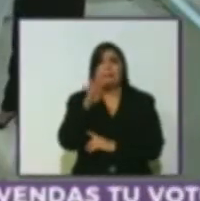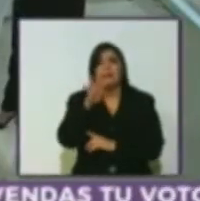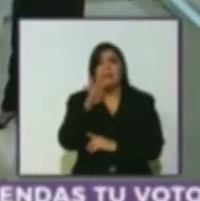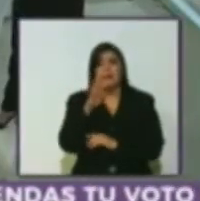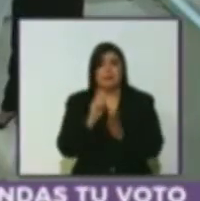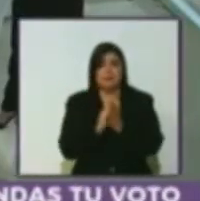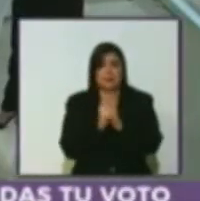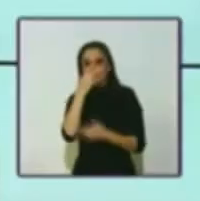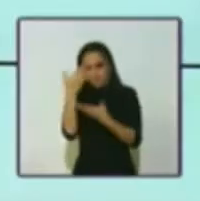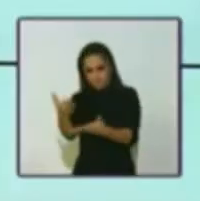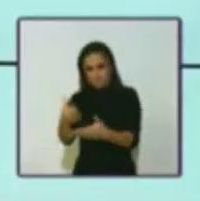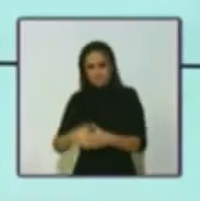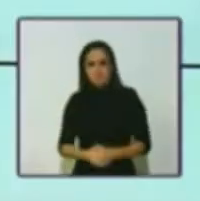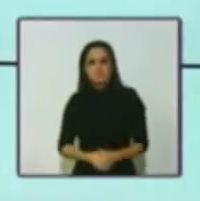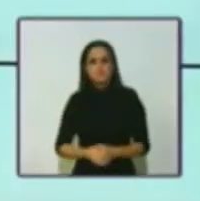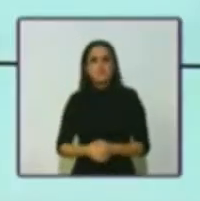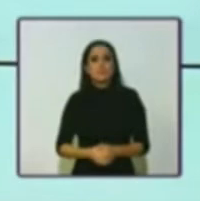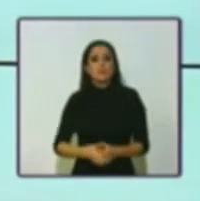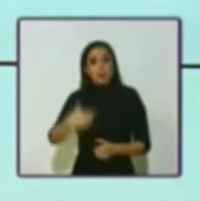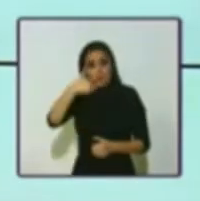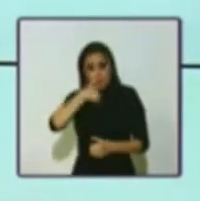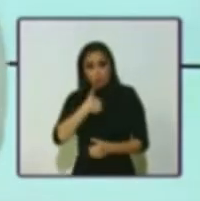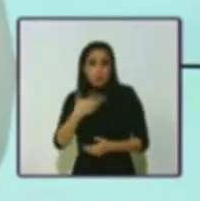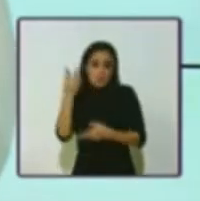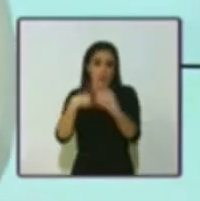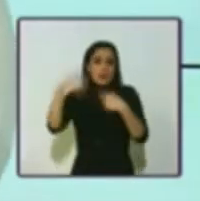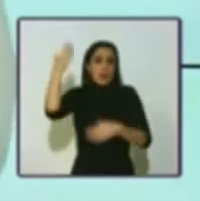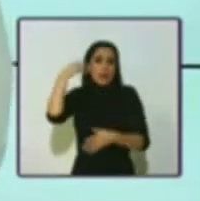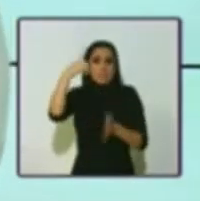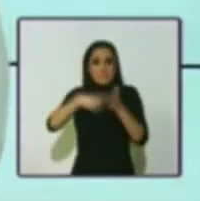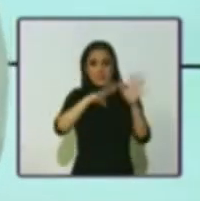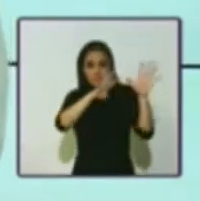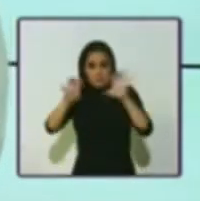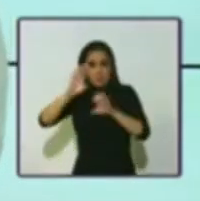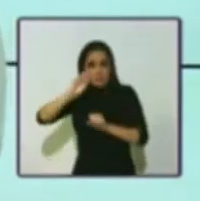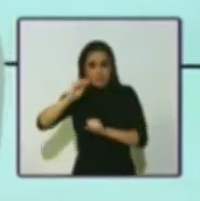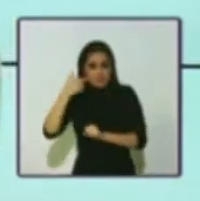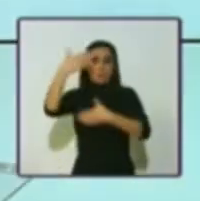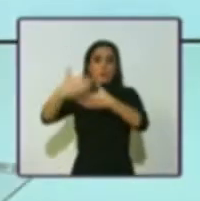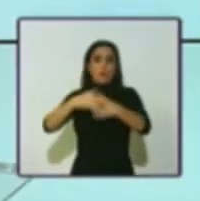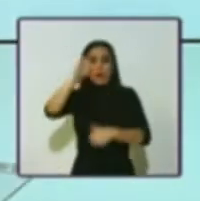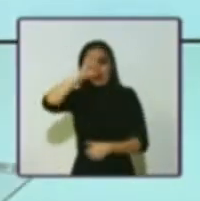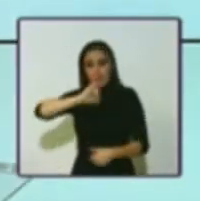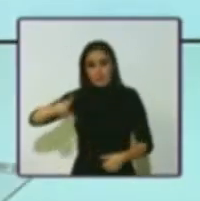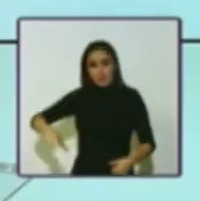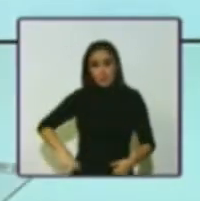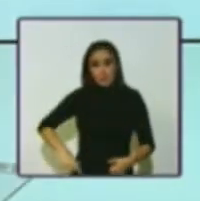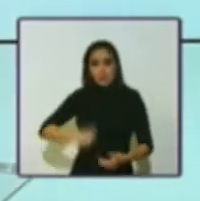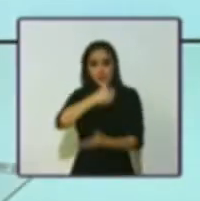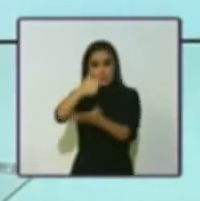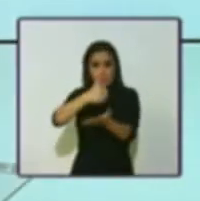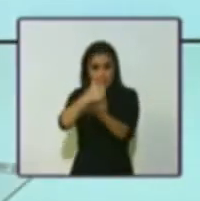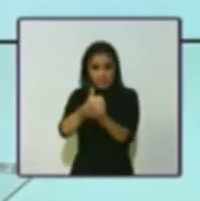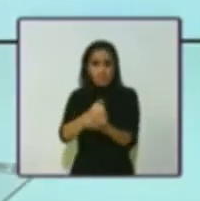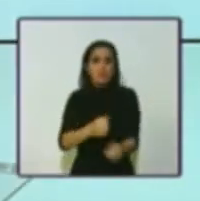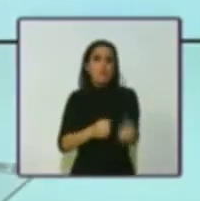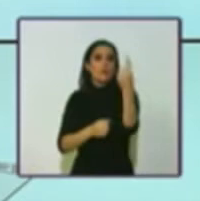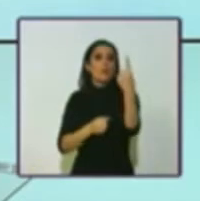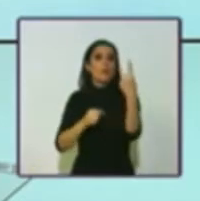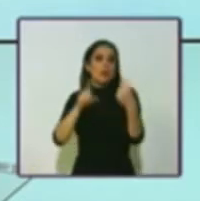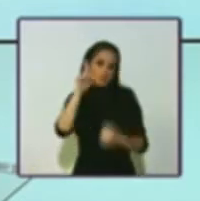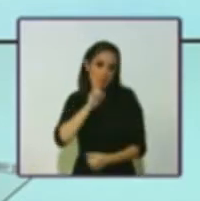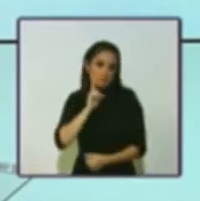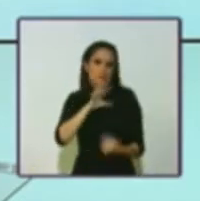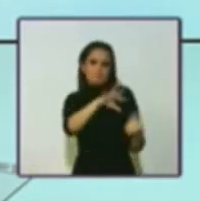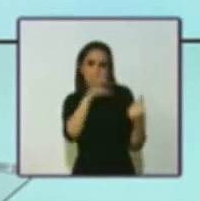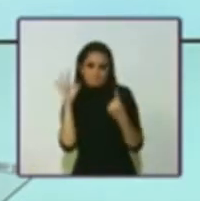los que estaban en el foro del Canal 11, de los debatientes, para darnos una idea de cómo les había ido.